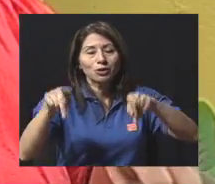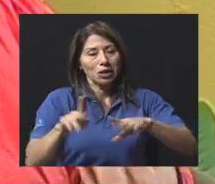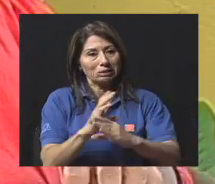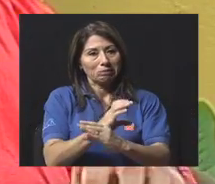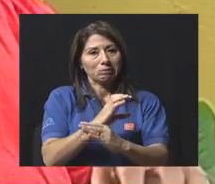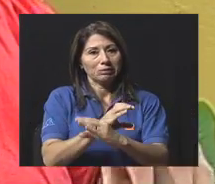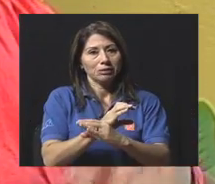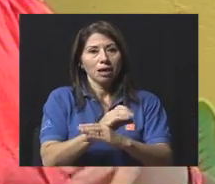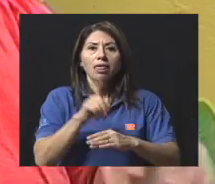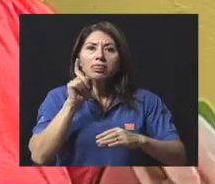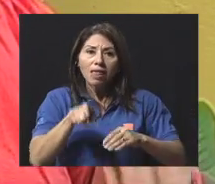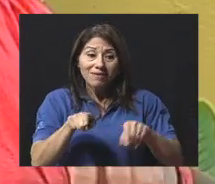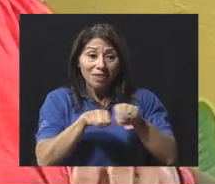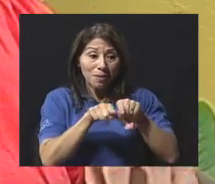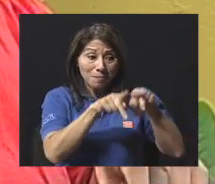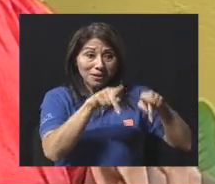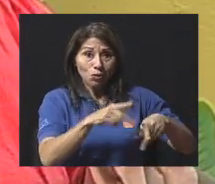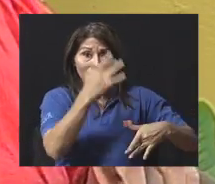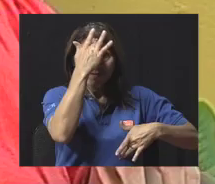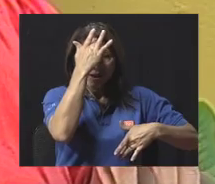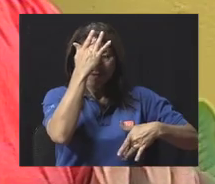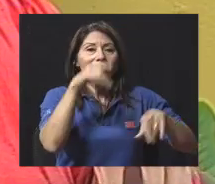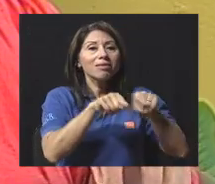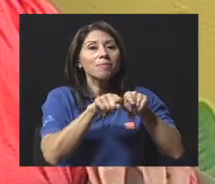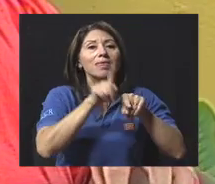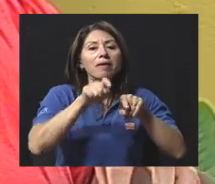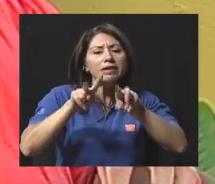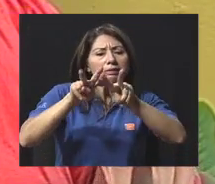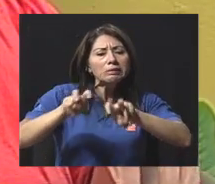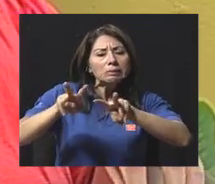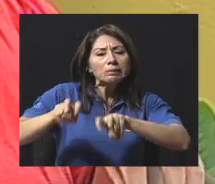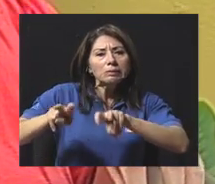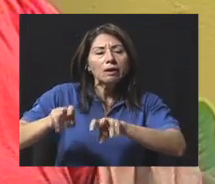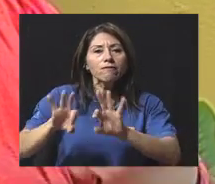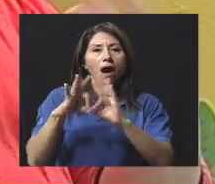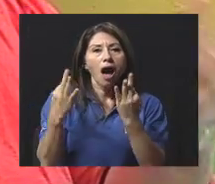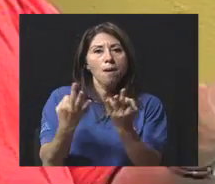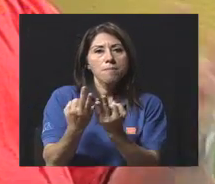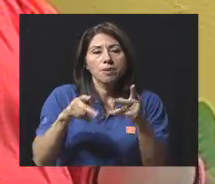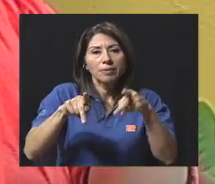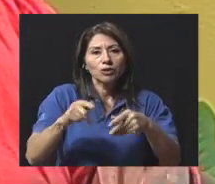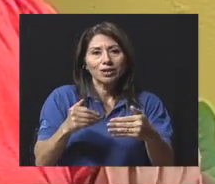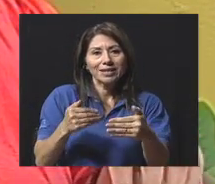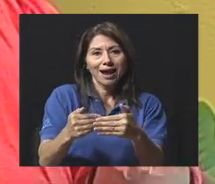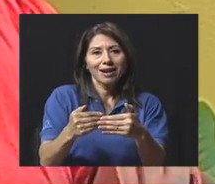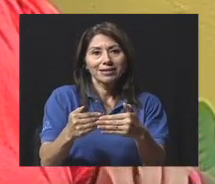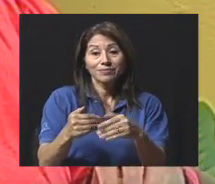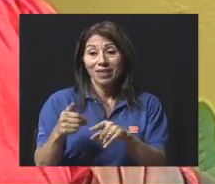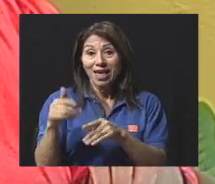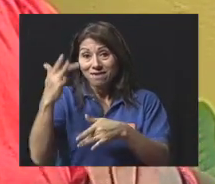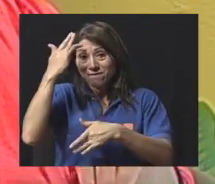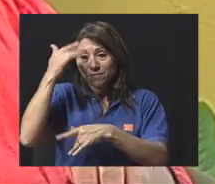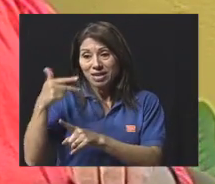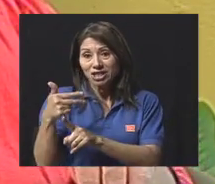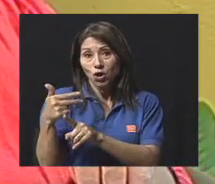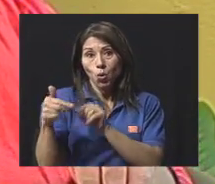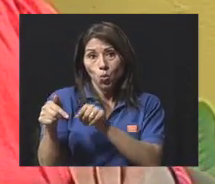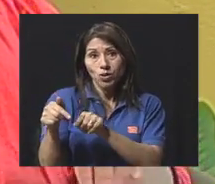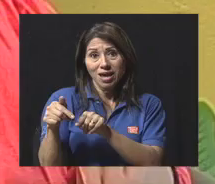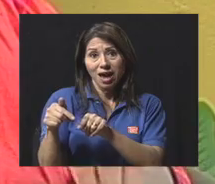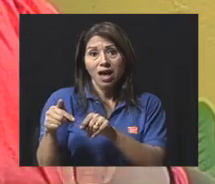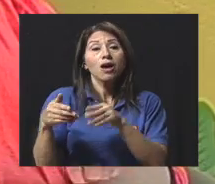ciclo familiar a su círculo familiar cercano sin embargo este virus a diferencia del dengue una vez que uno se